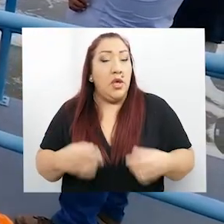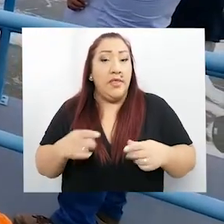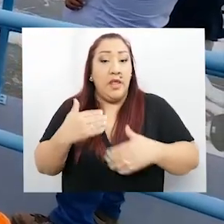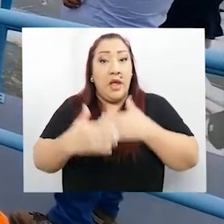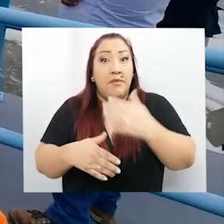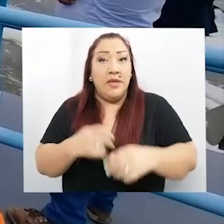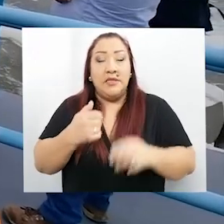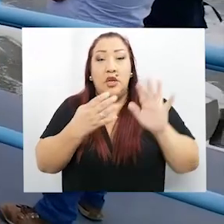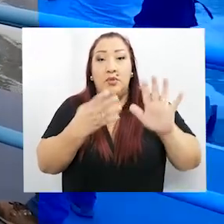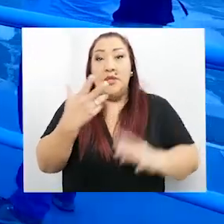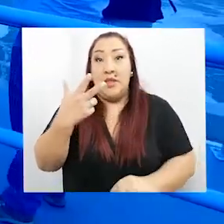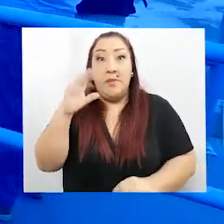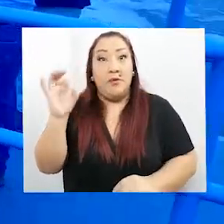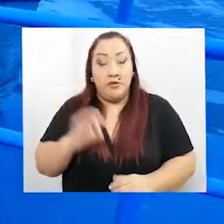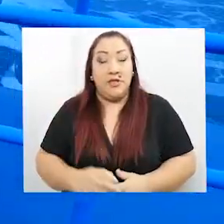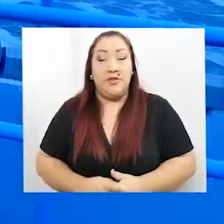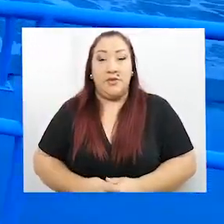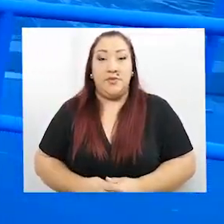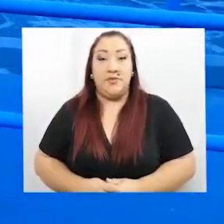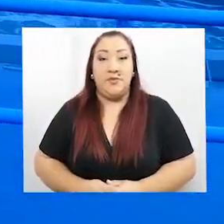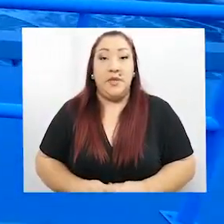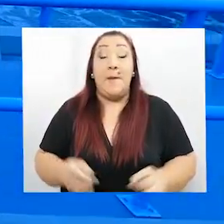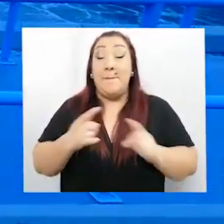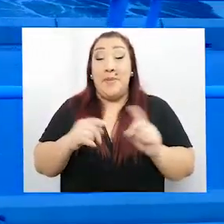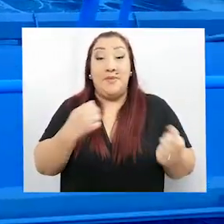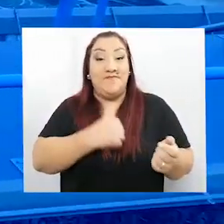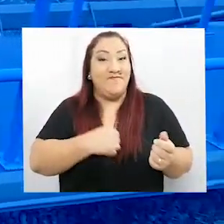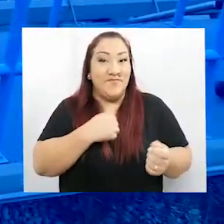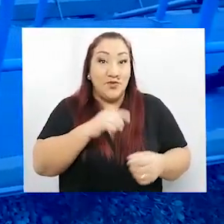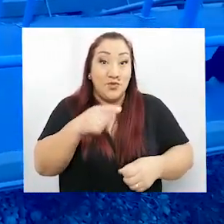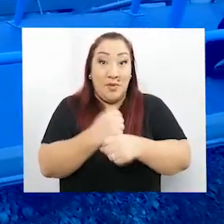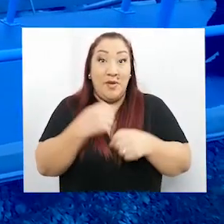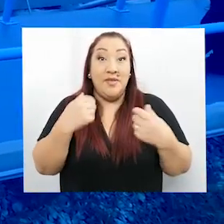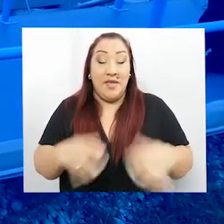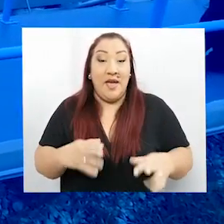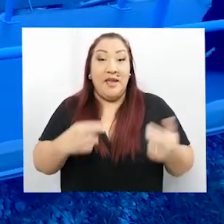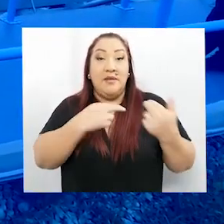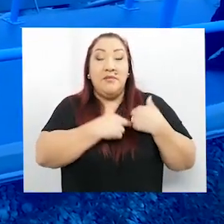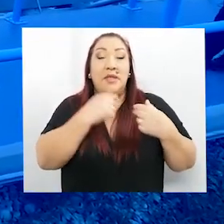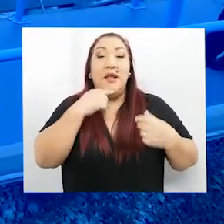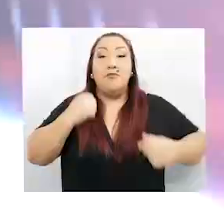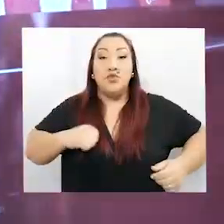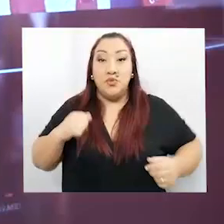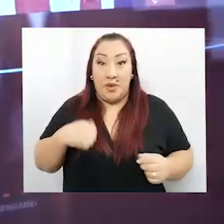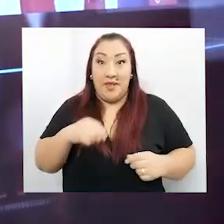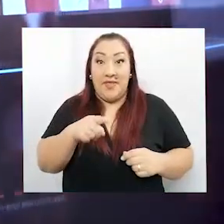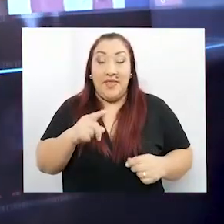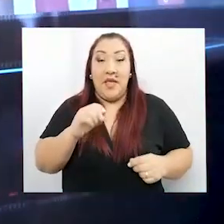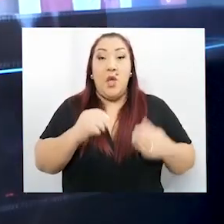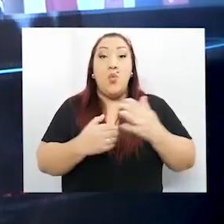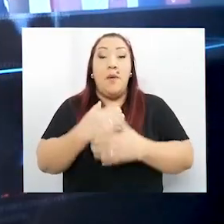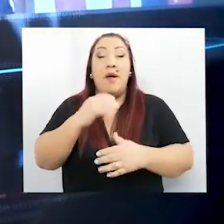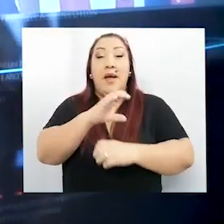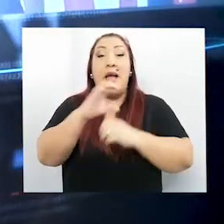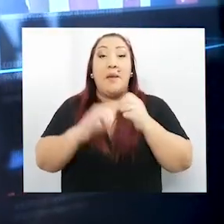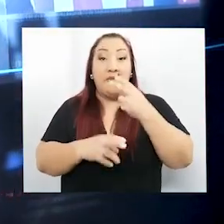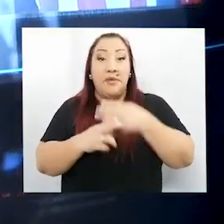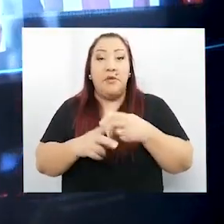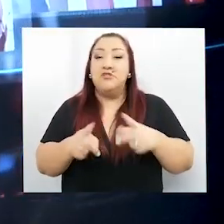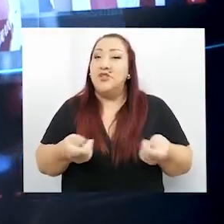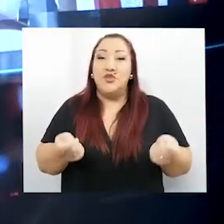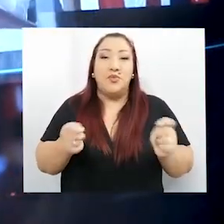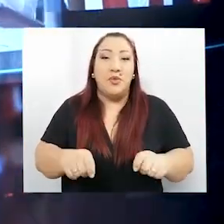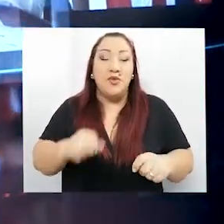de soles y tiene un avance del 93%. Lamentablemente, su ejecución, a cargo de la Municipalidad Distrital de